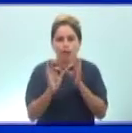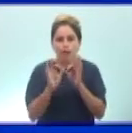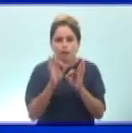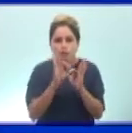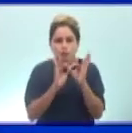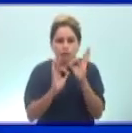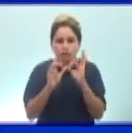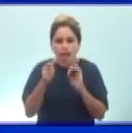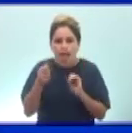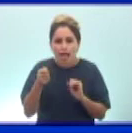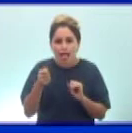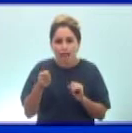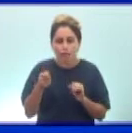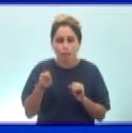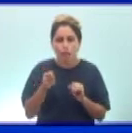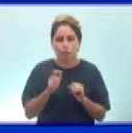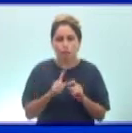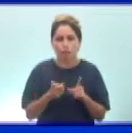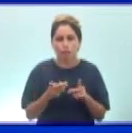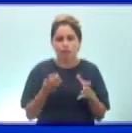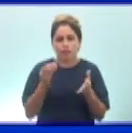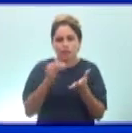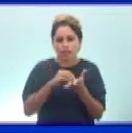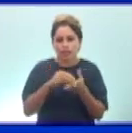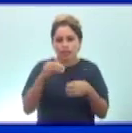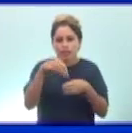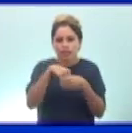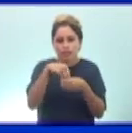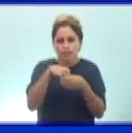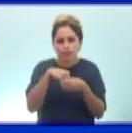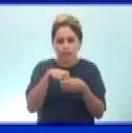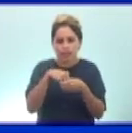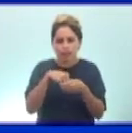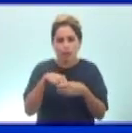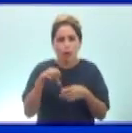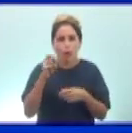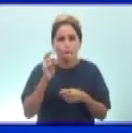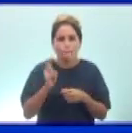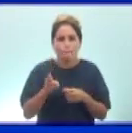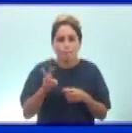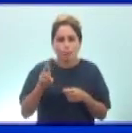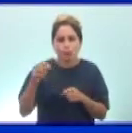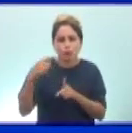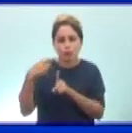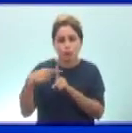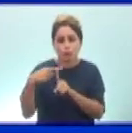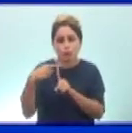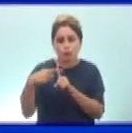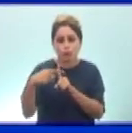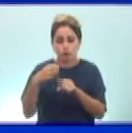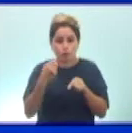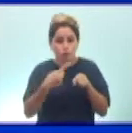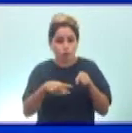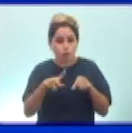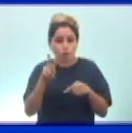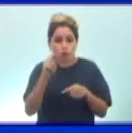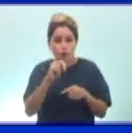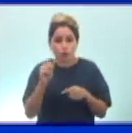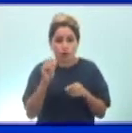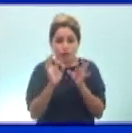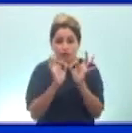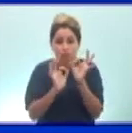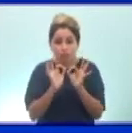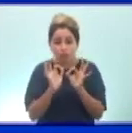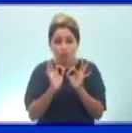constituidos por protones, que son aquellas partículas que están cargadas de manera positiva, y los neutrones, que al mismo tiempo